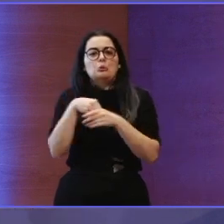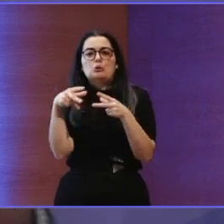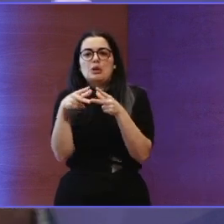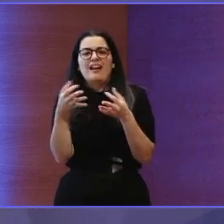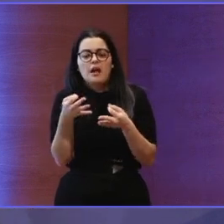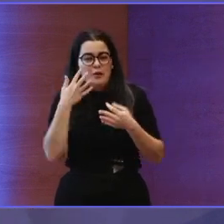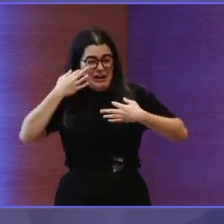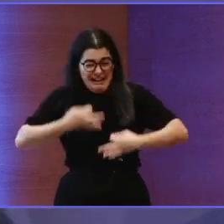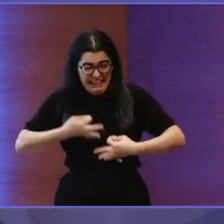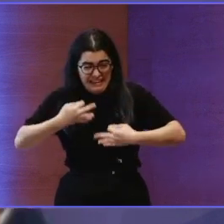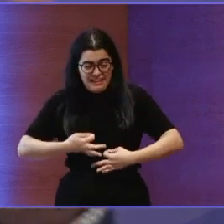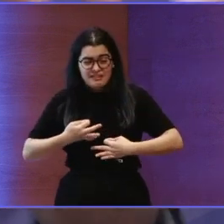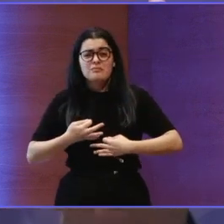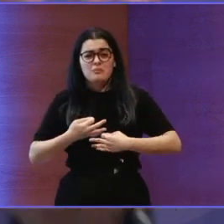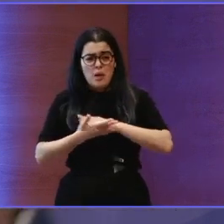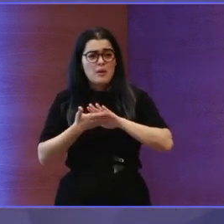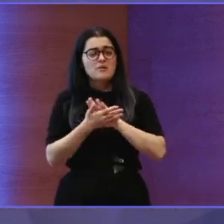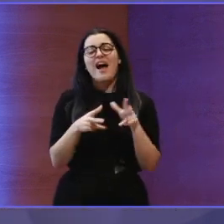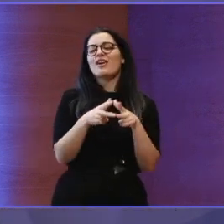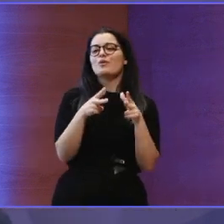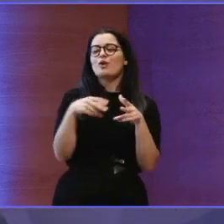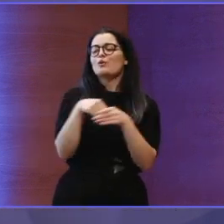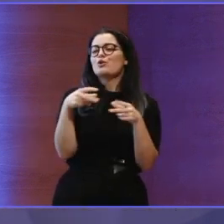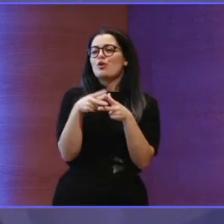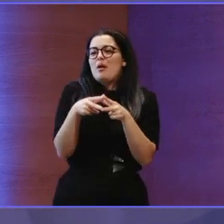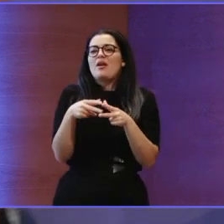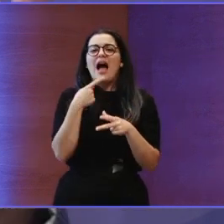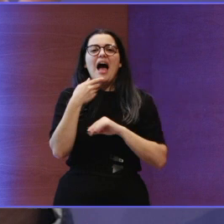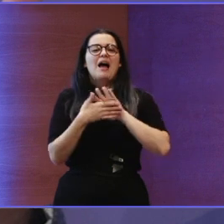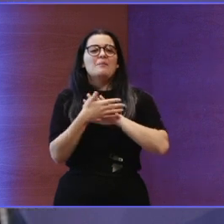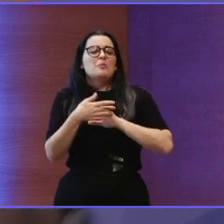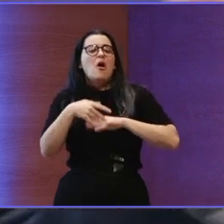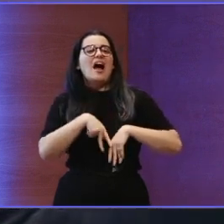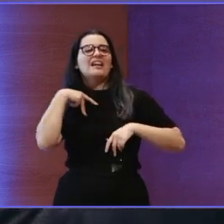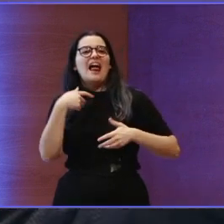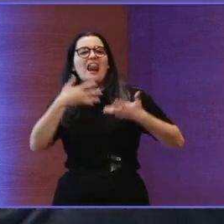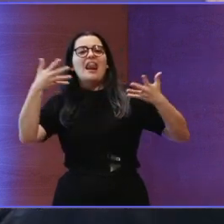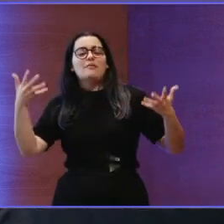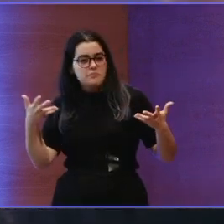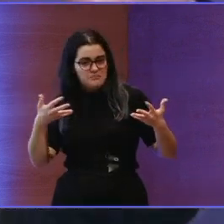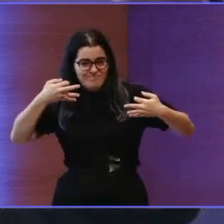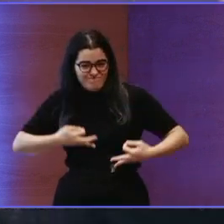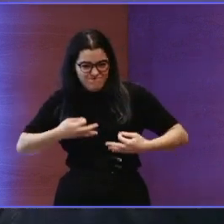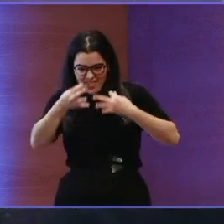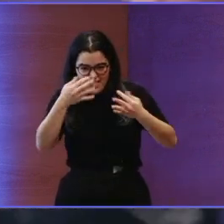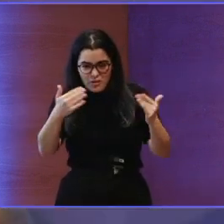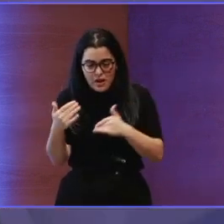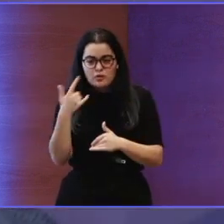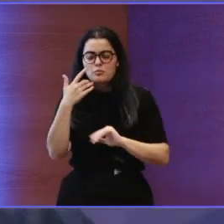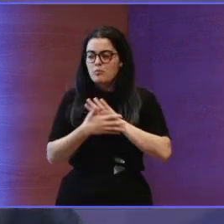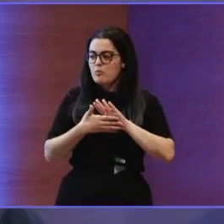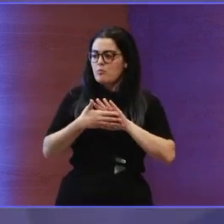social en realidad muchas veces como estamos hablando de todo no estamos hablando de nada entonces evaluar la inclusión podemos evaluar los servicios sociales para la